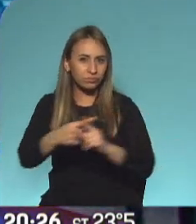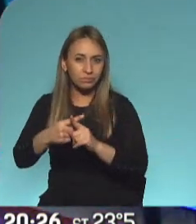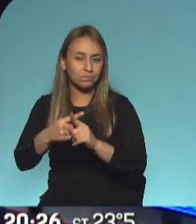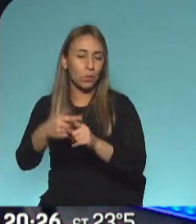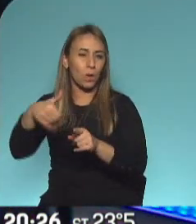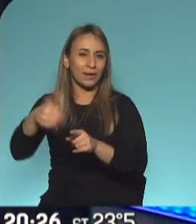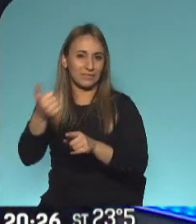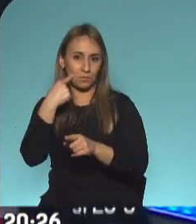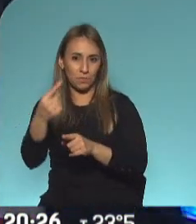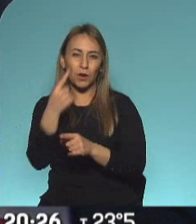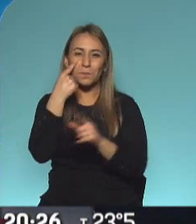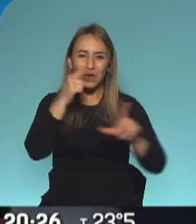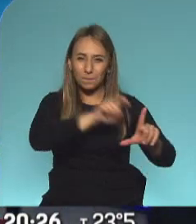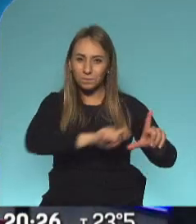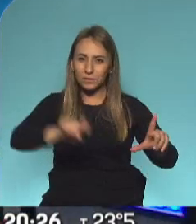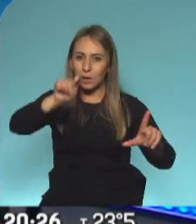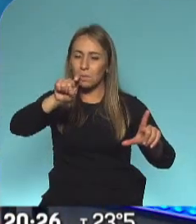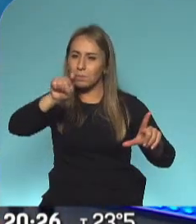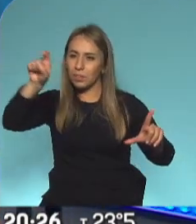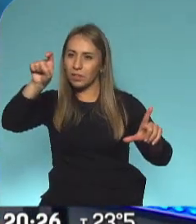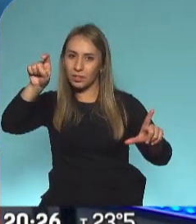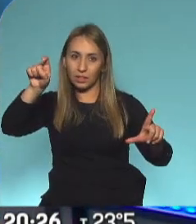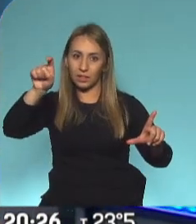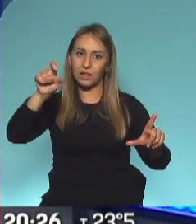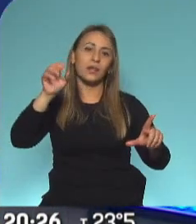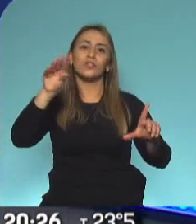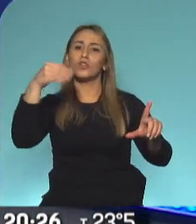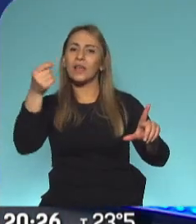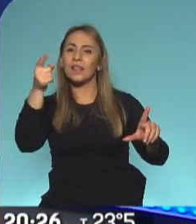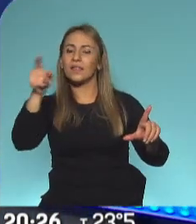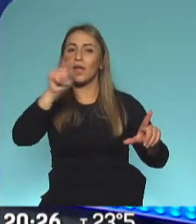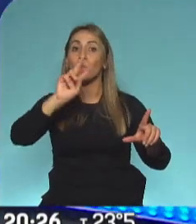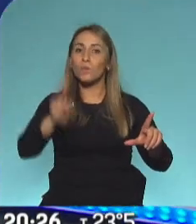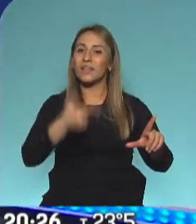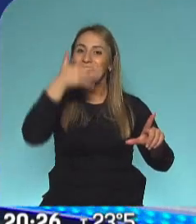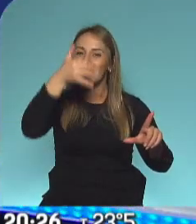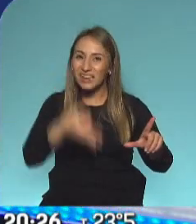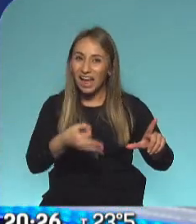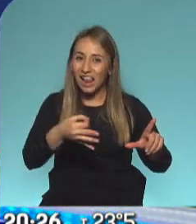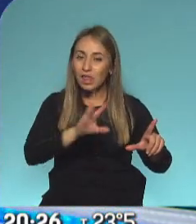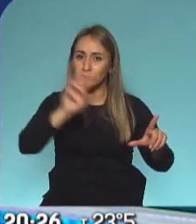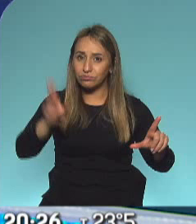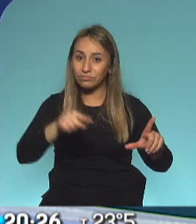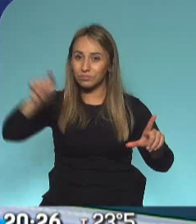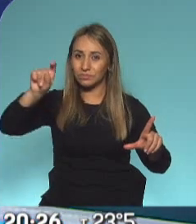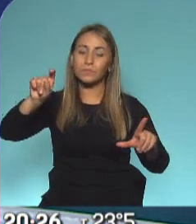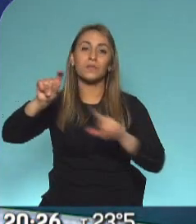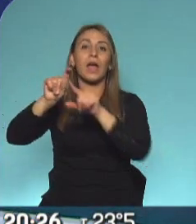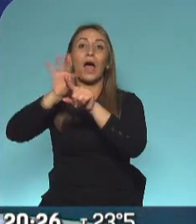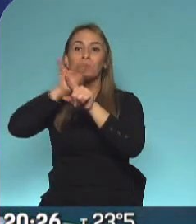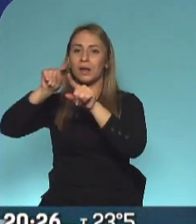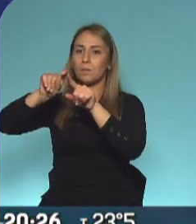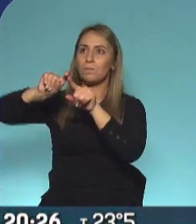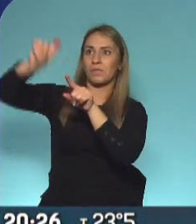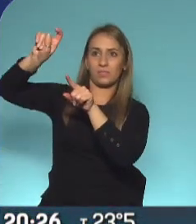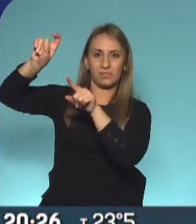Se despega mínimamente la línea de muertes reales y la de la proyección. Así es, la veo un poquitito más arriba, sí, ¿no es cierto? Sí. Buenísimo. Todas